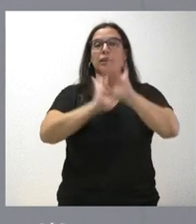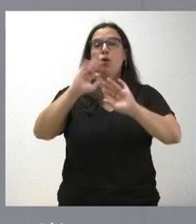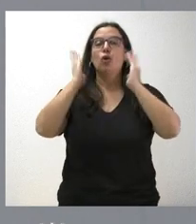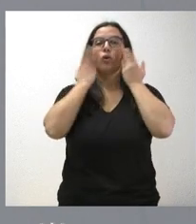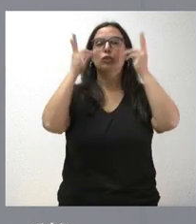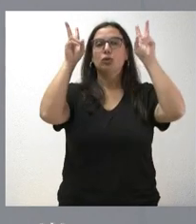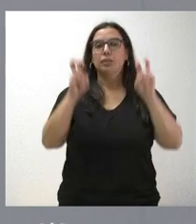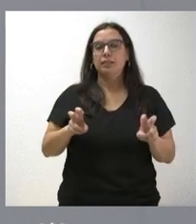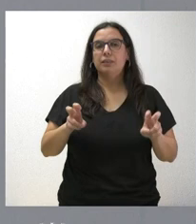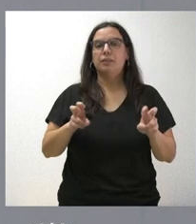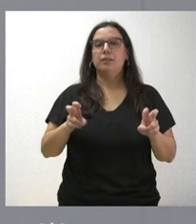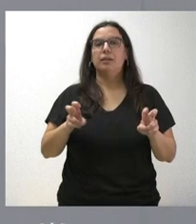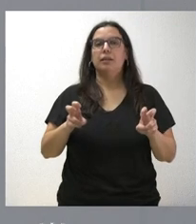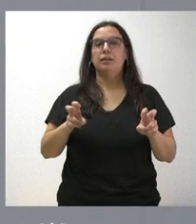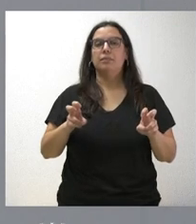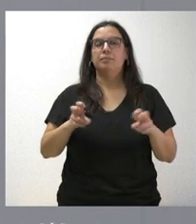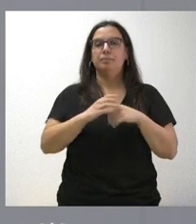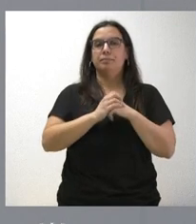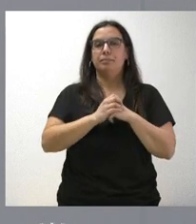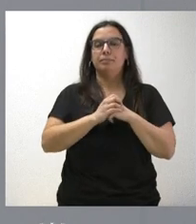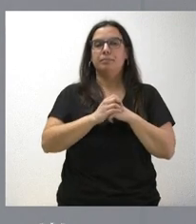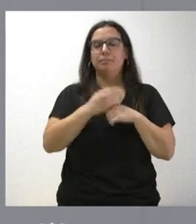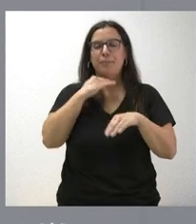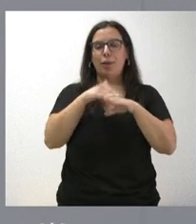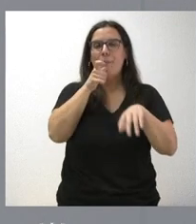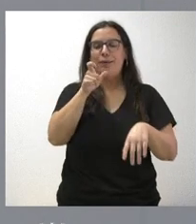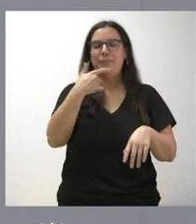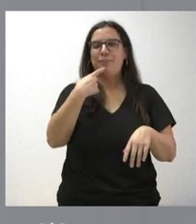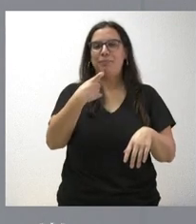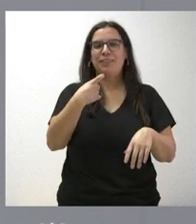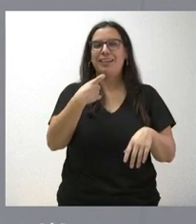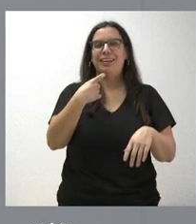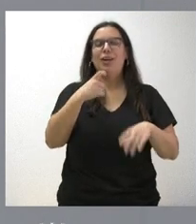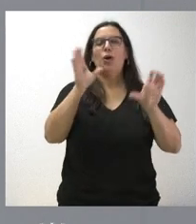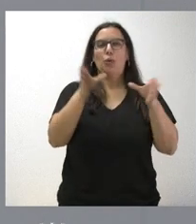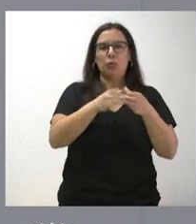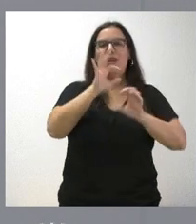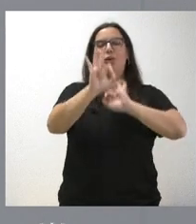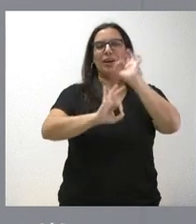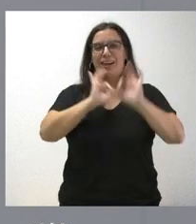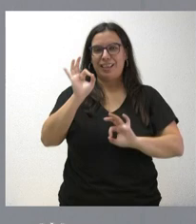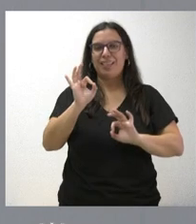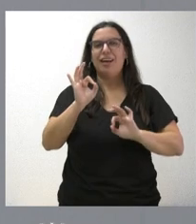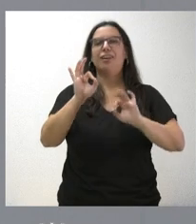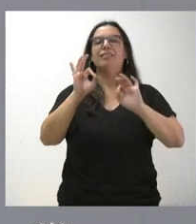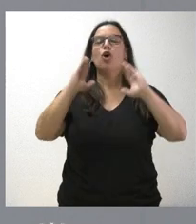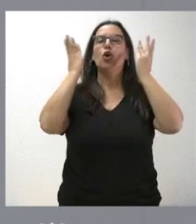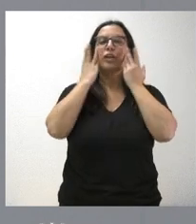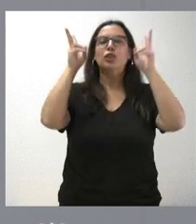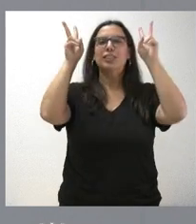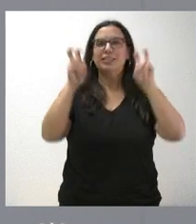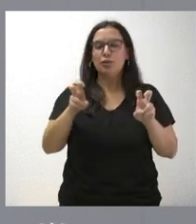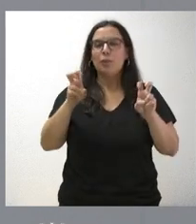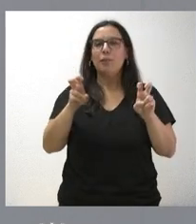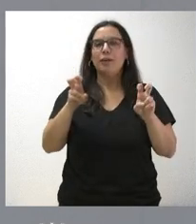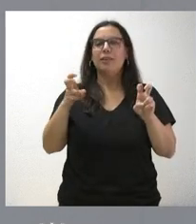materia de perdón la junta organiza un congreso en materia de